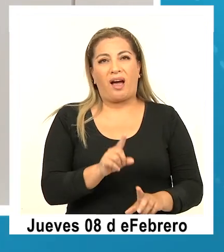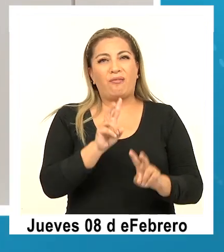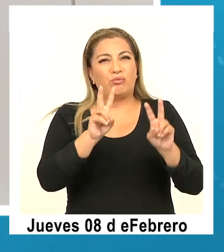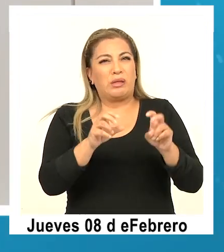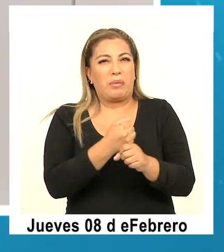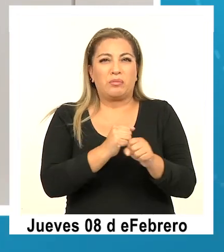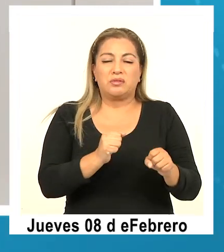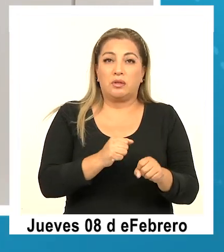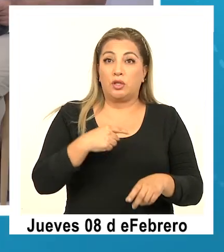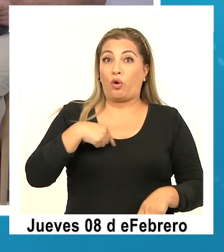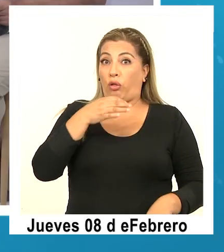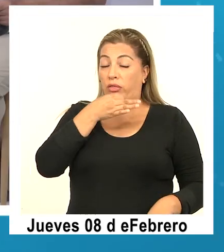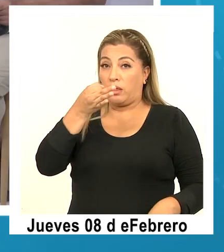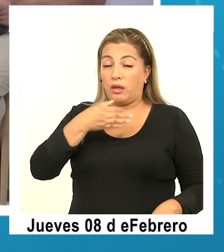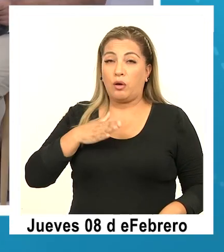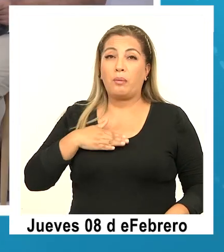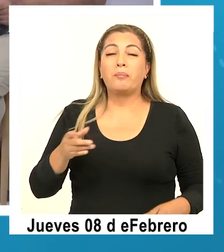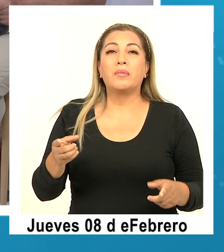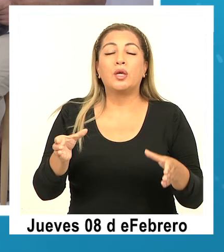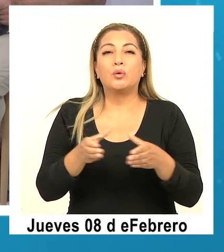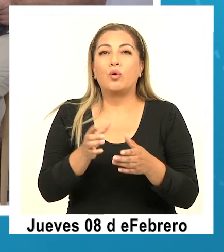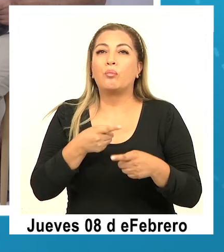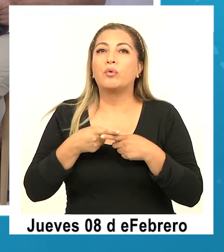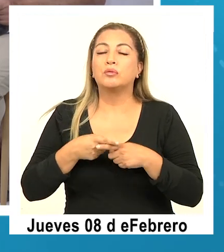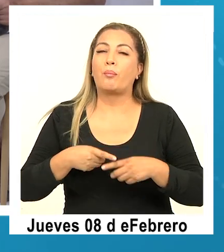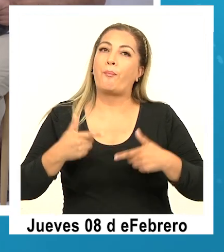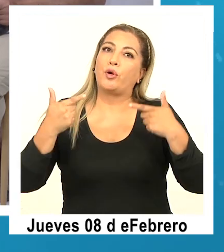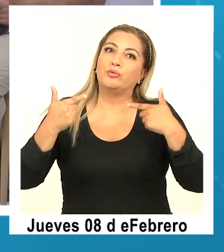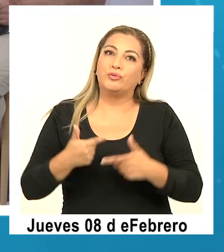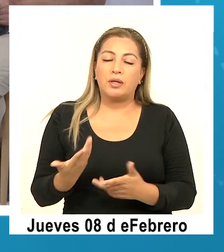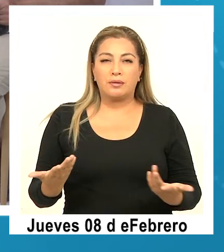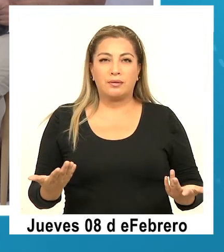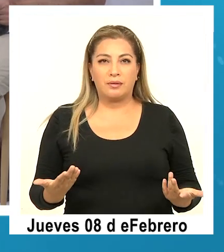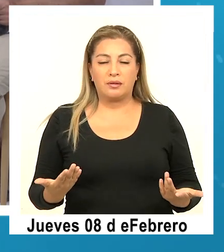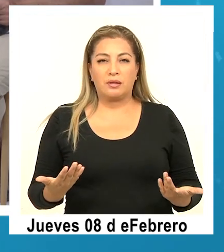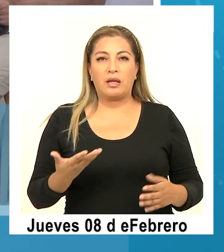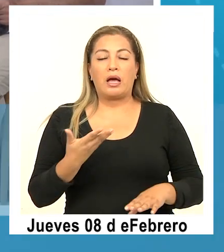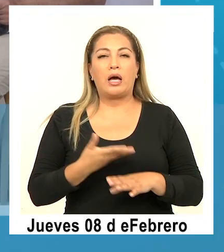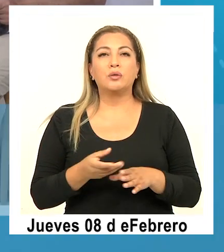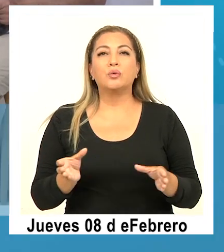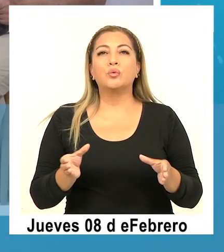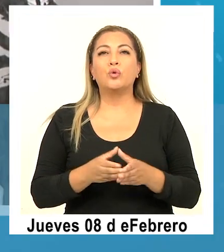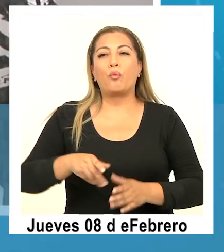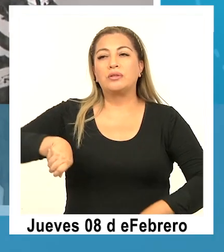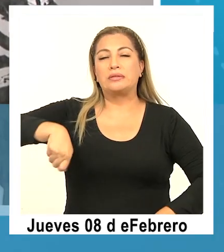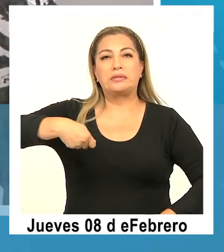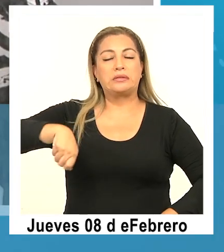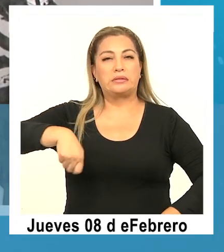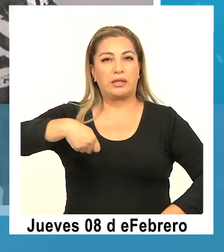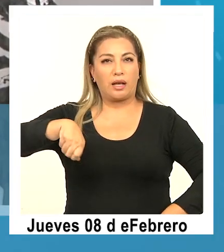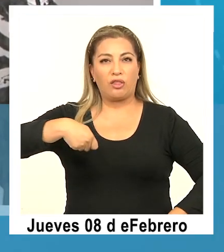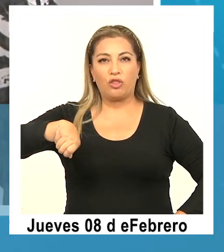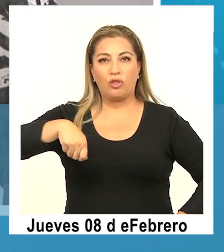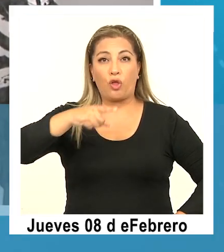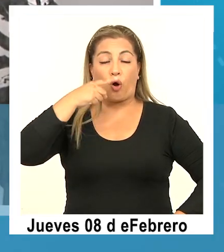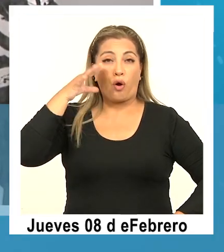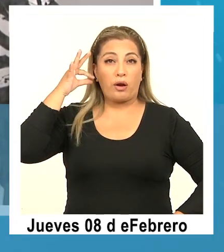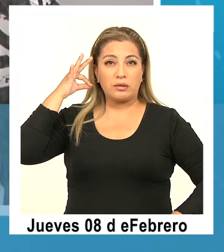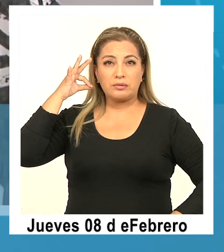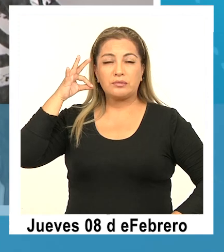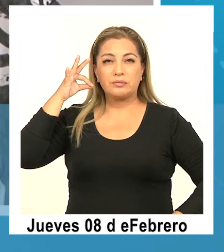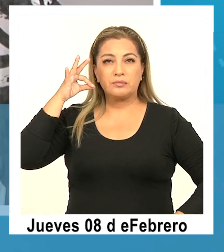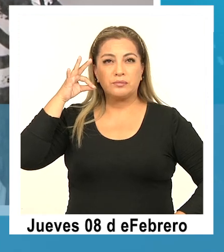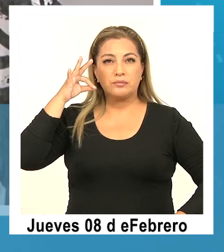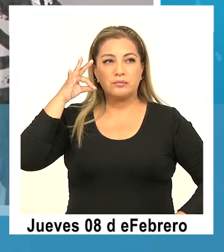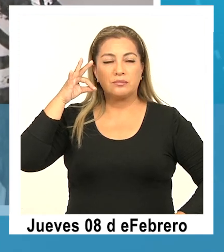y no lo digo yo por el Partido Socialista, que afortunadamente tiene una bancada de senadores bastante...